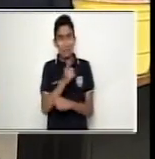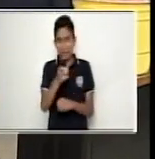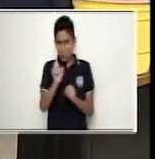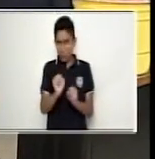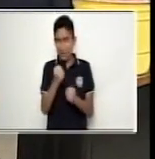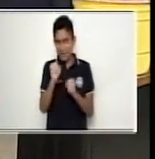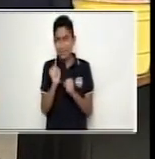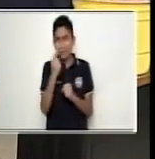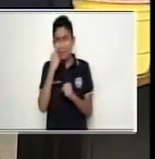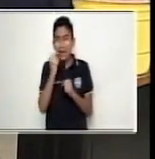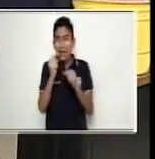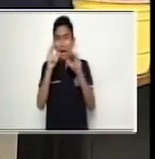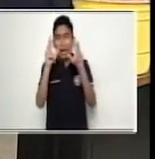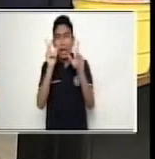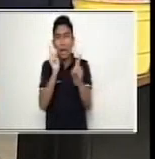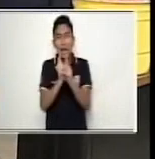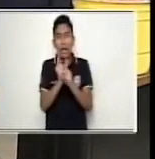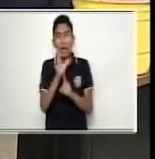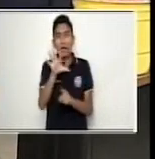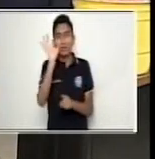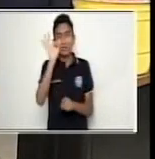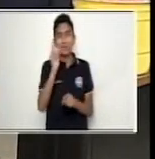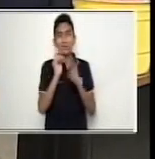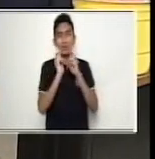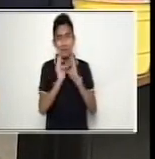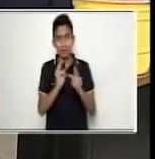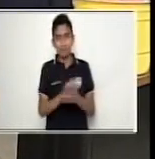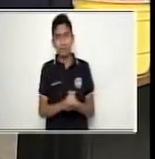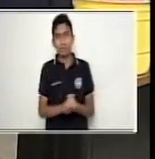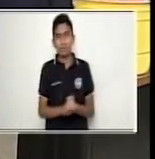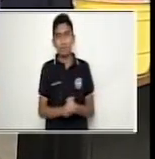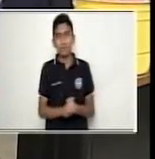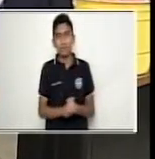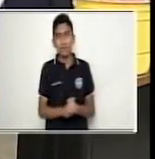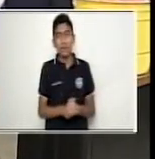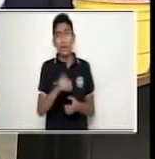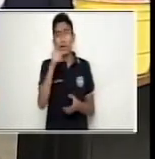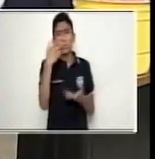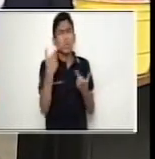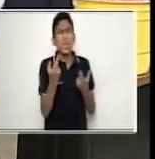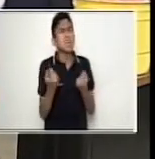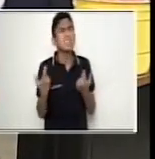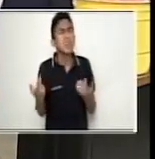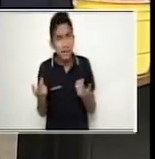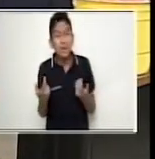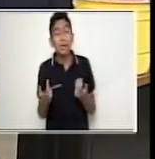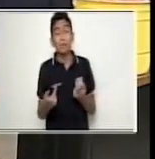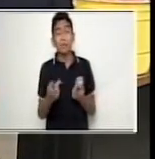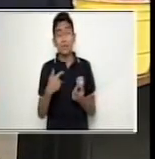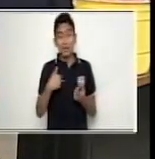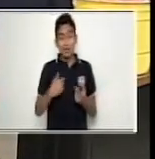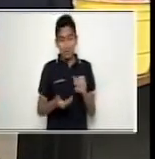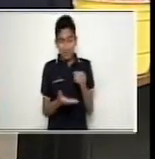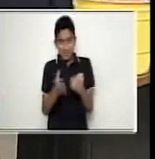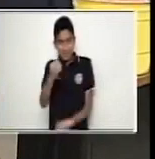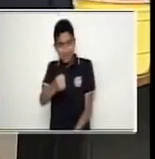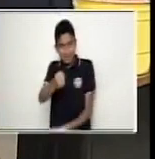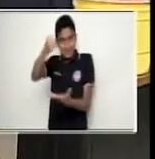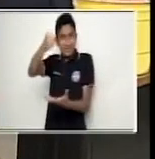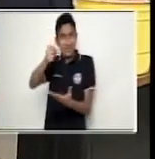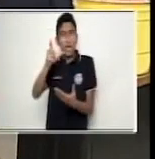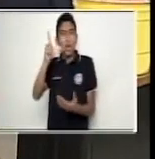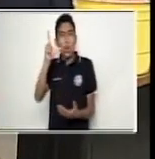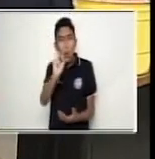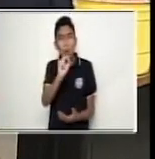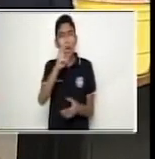ayudar a resolver esta resta. Pasa a reunir tapones de los litros de agua